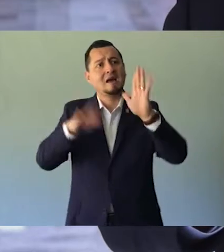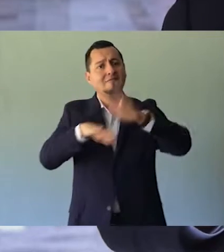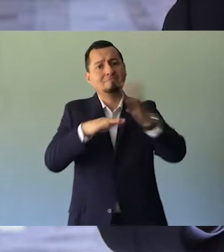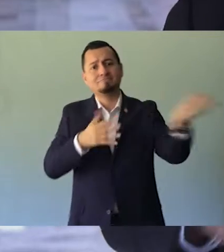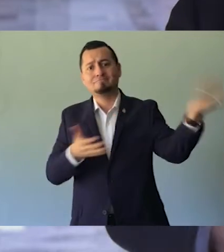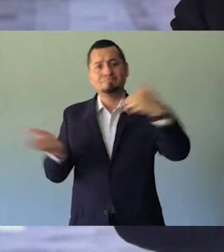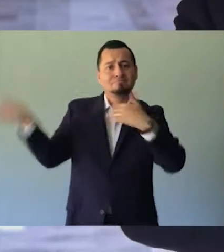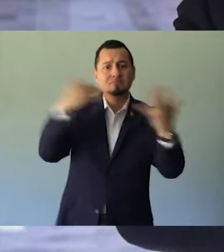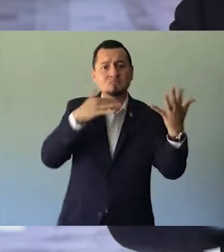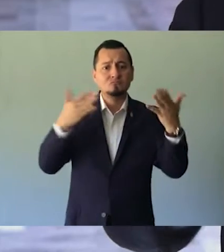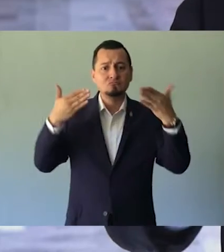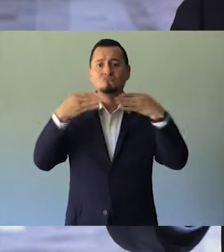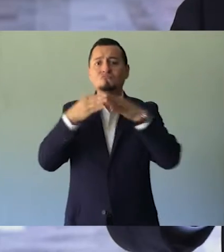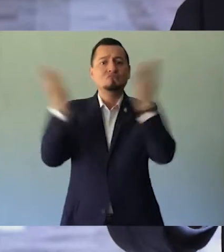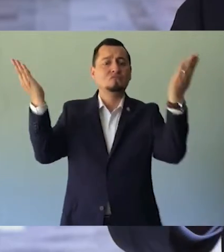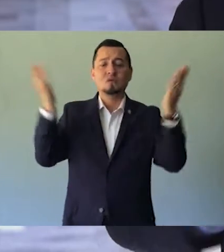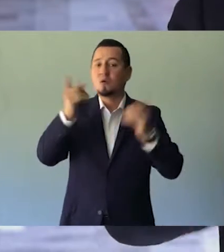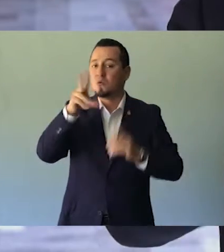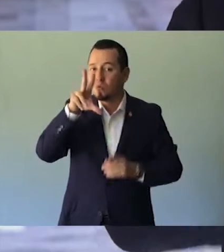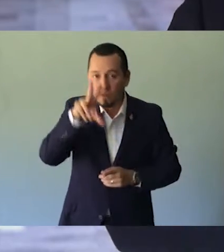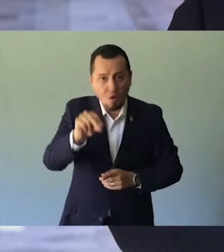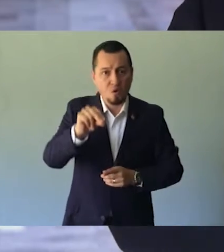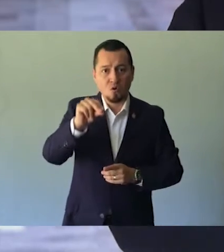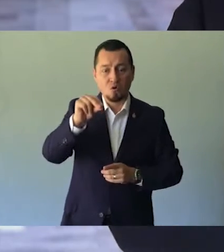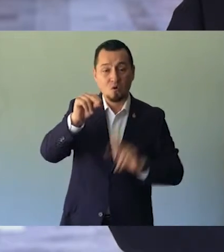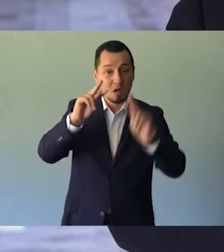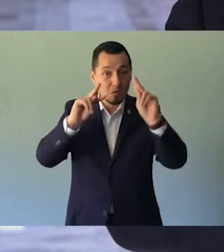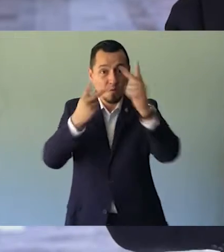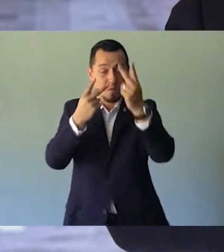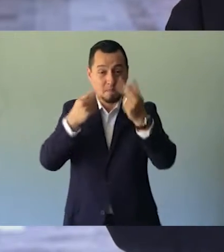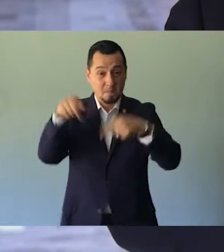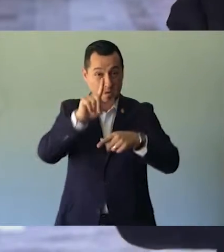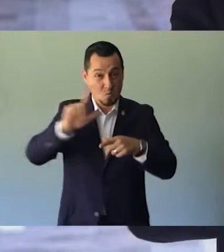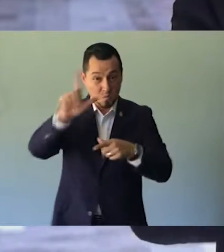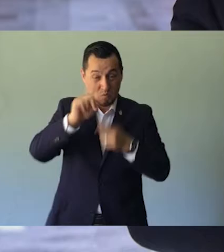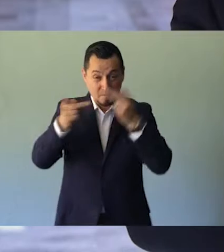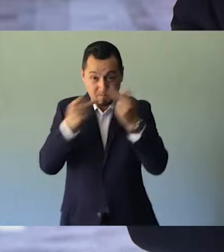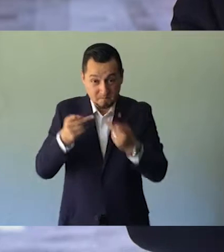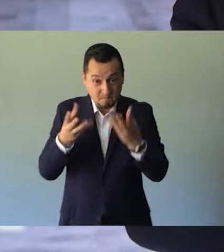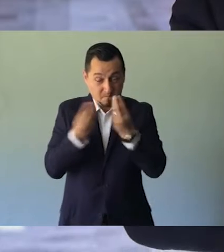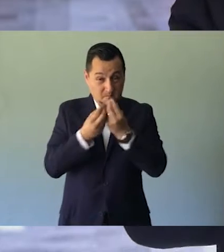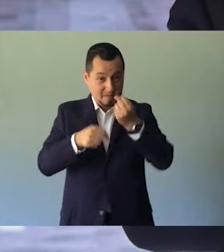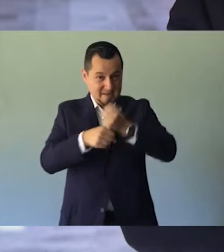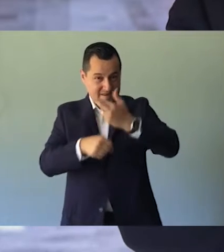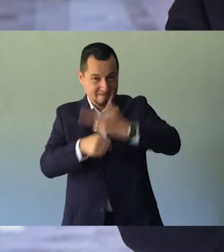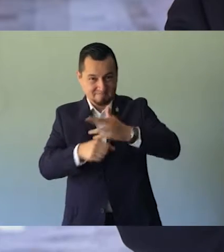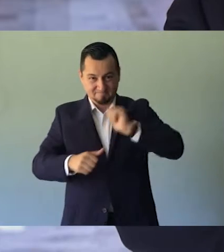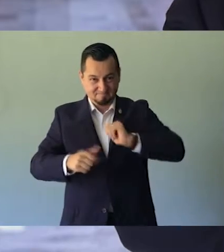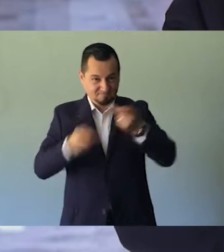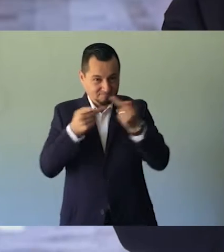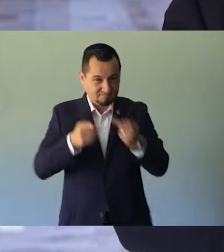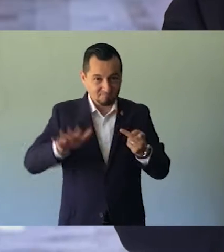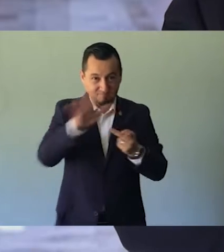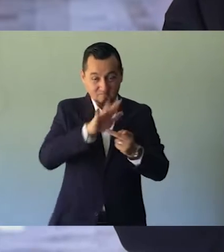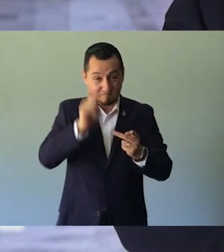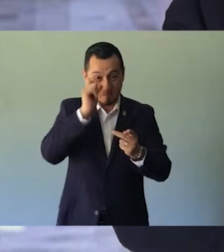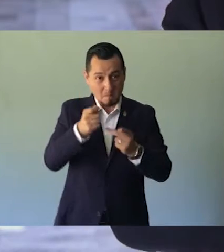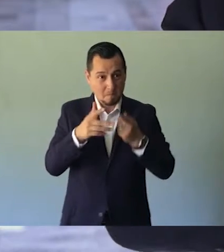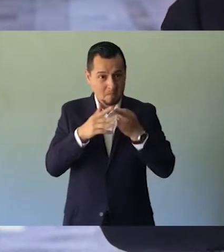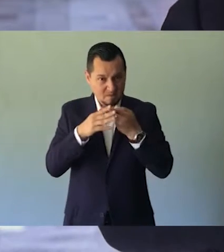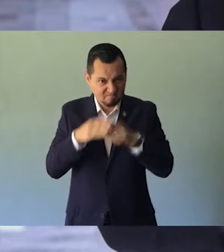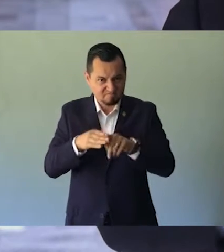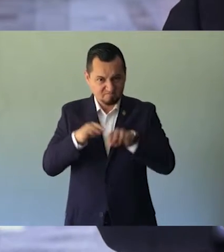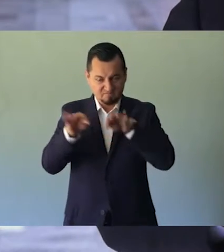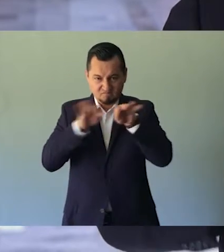Buenos días, sábado 16 de mayo, tiempo de la información con Mega Noticias Guadalajara. El gobernador de Jalisco, Enrique Alfaro, respondió